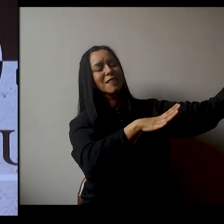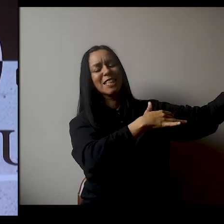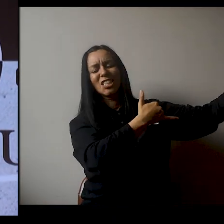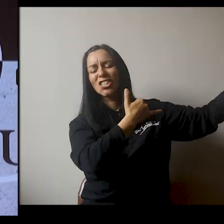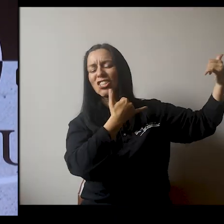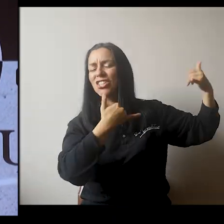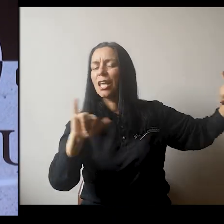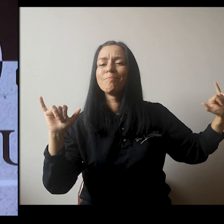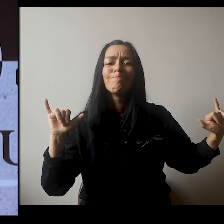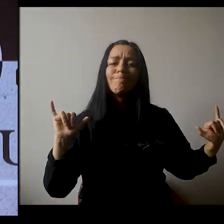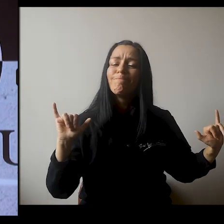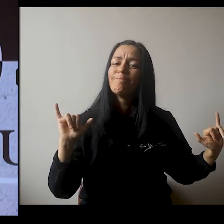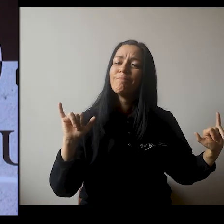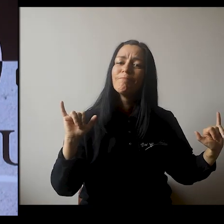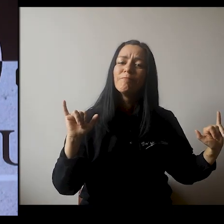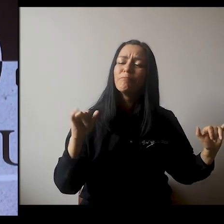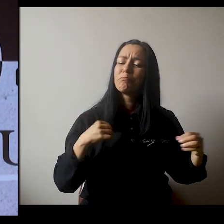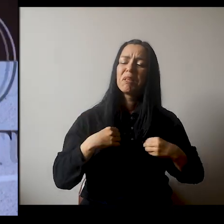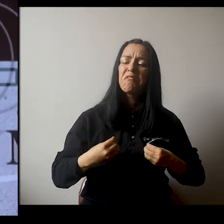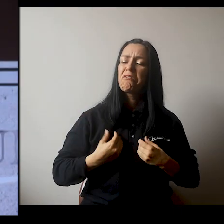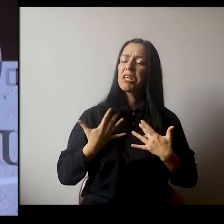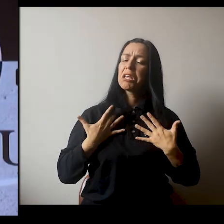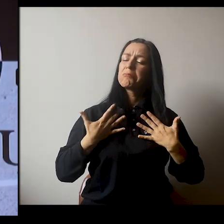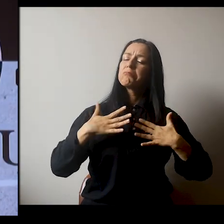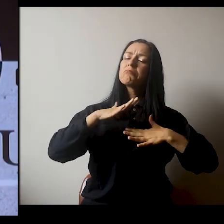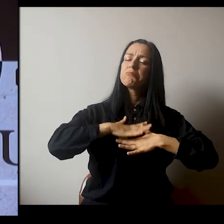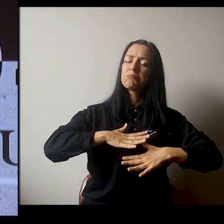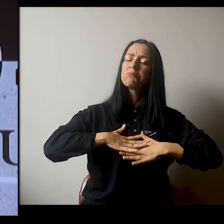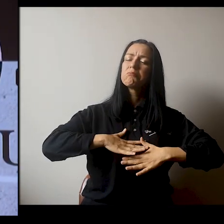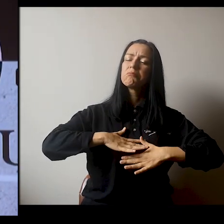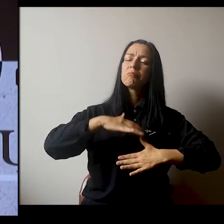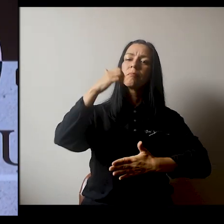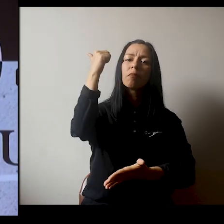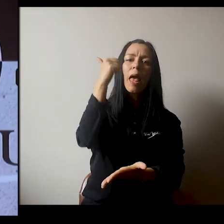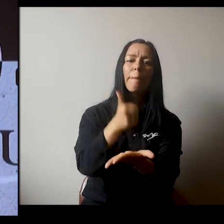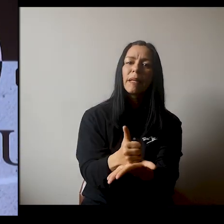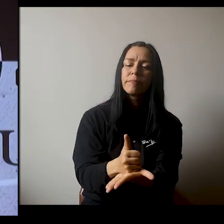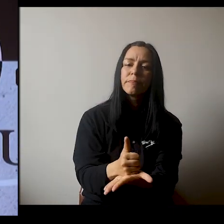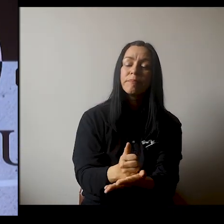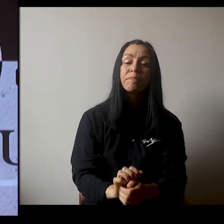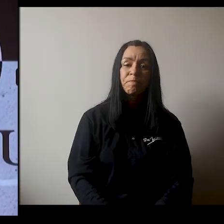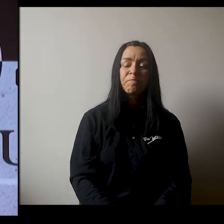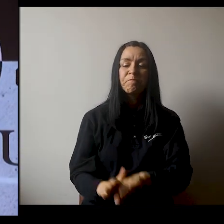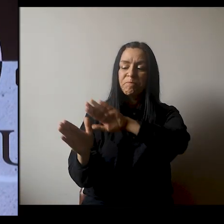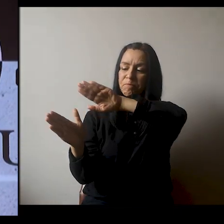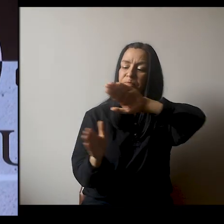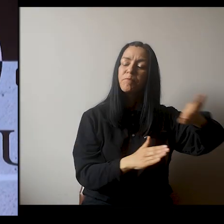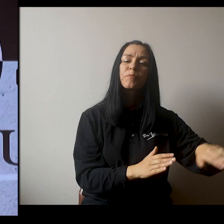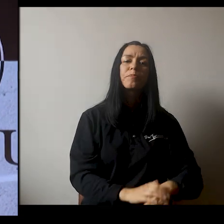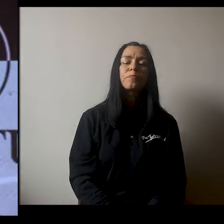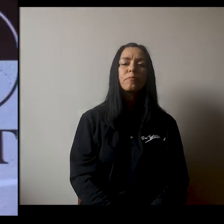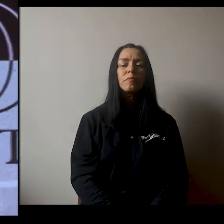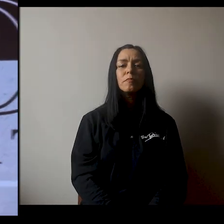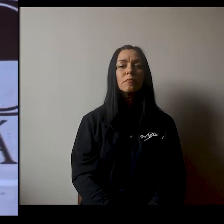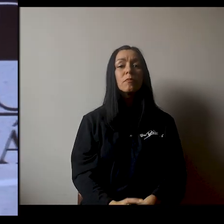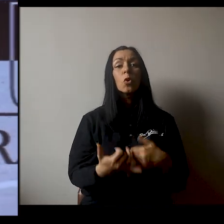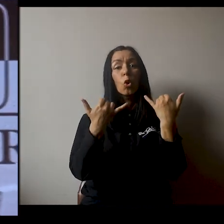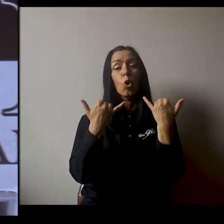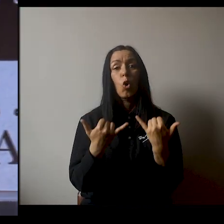temor se vaya ahora mismo de mi vida. Amén. Ahora,